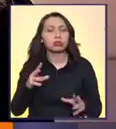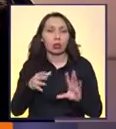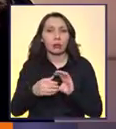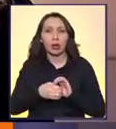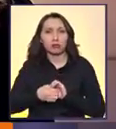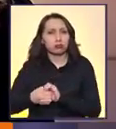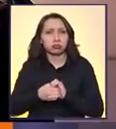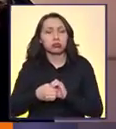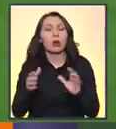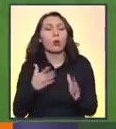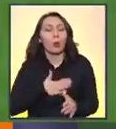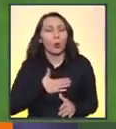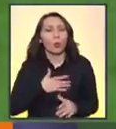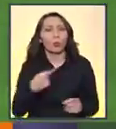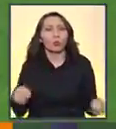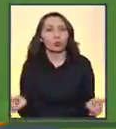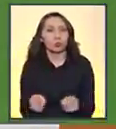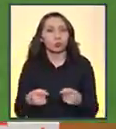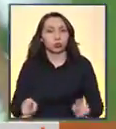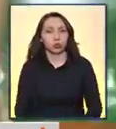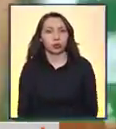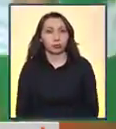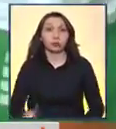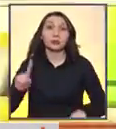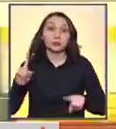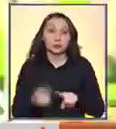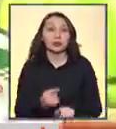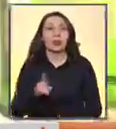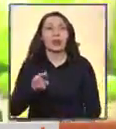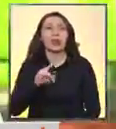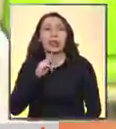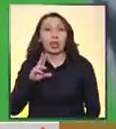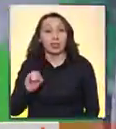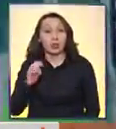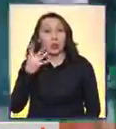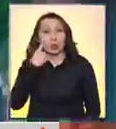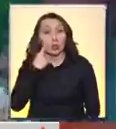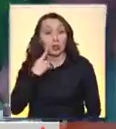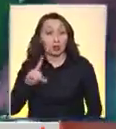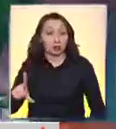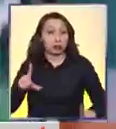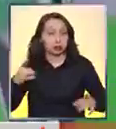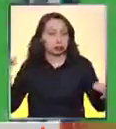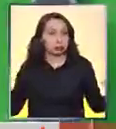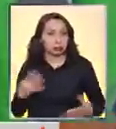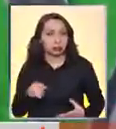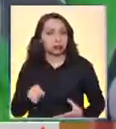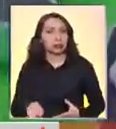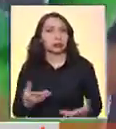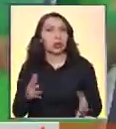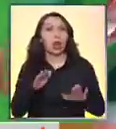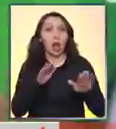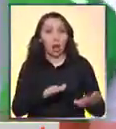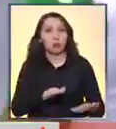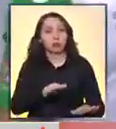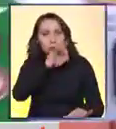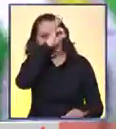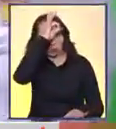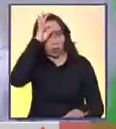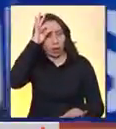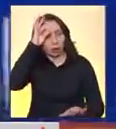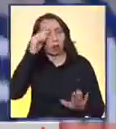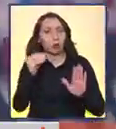la música. ¡Otra vez Riquiero! En solo cuatro días se convirtió en ídolo. Aunque su apoyo a la causa mapuche ya lo instalaba en la